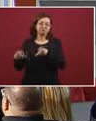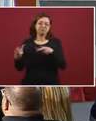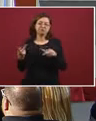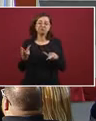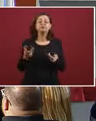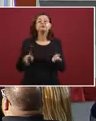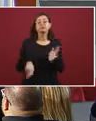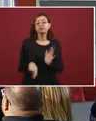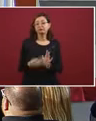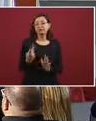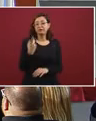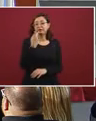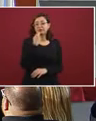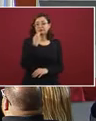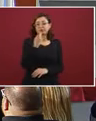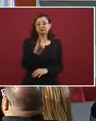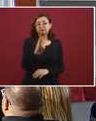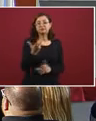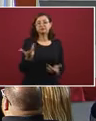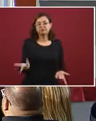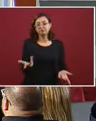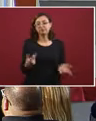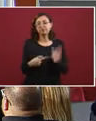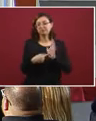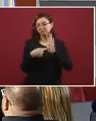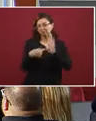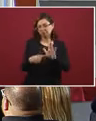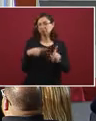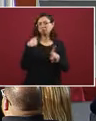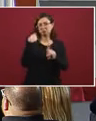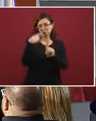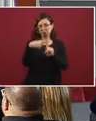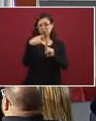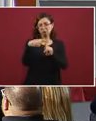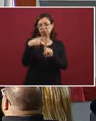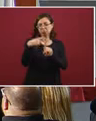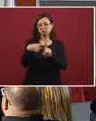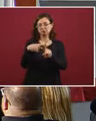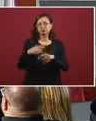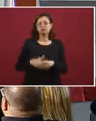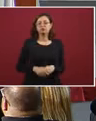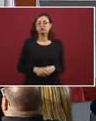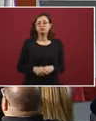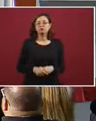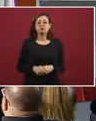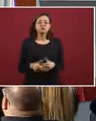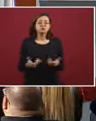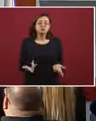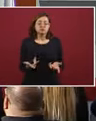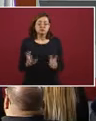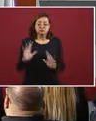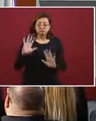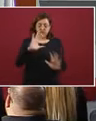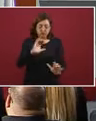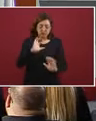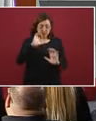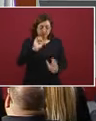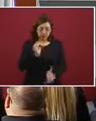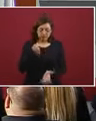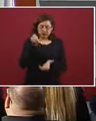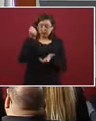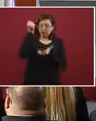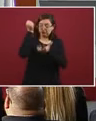Repito, pues lo que muestra la subasta son resultados muy positivos. Estos recursos, como instruyó puntualmente el señor presidente